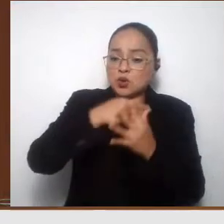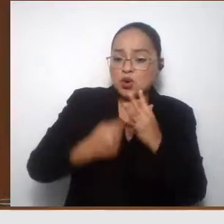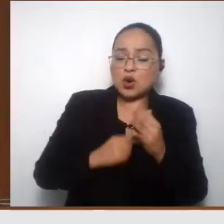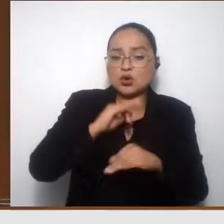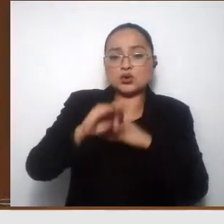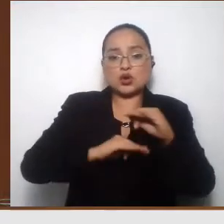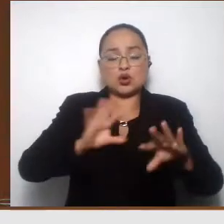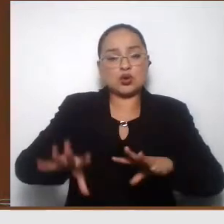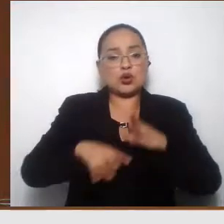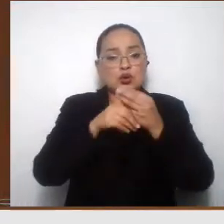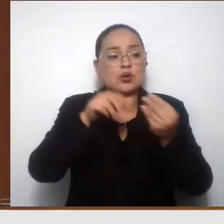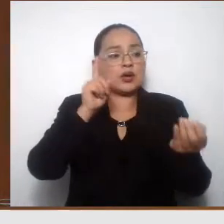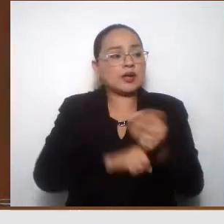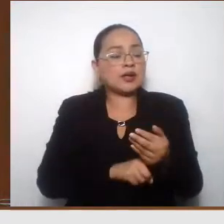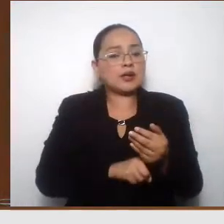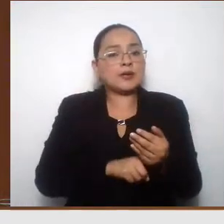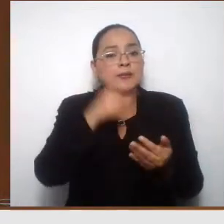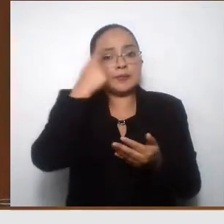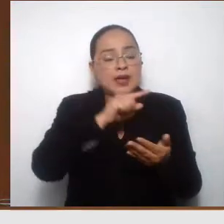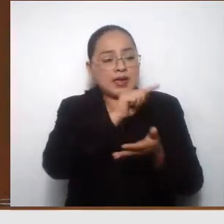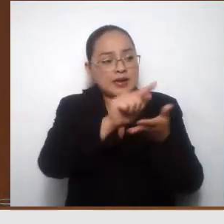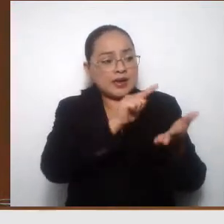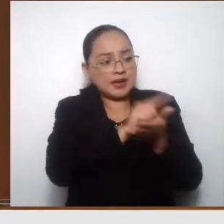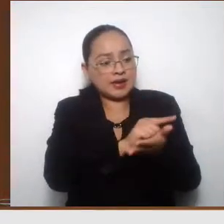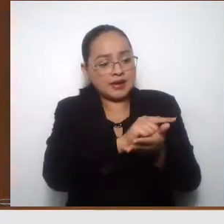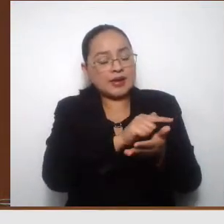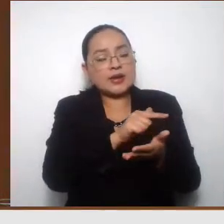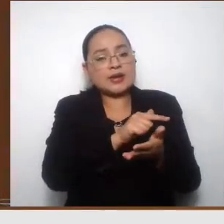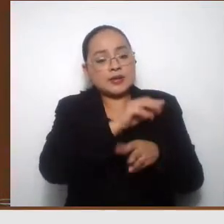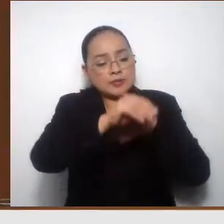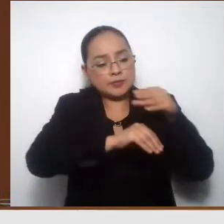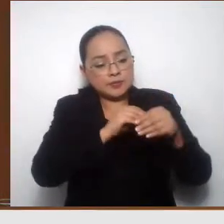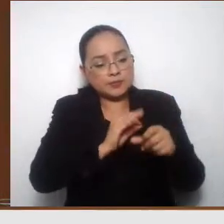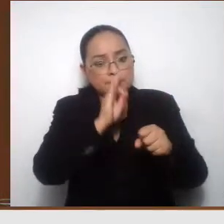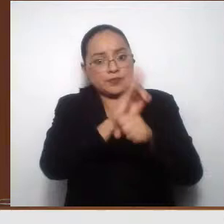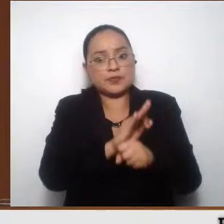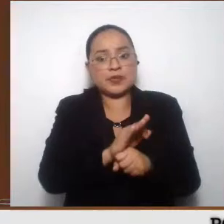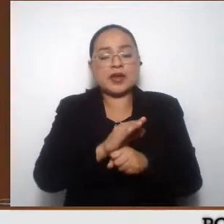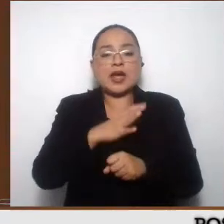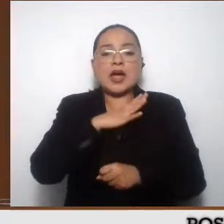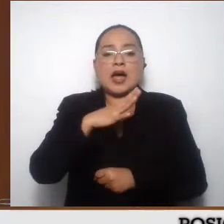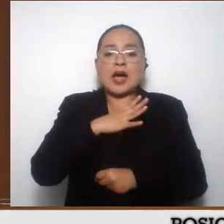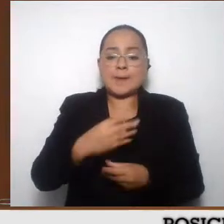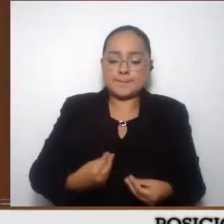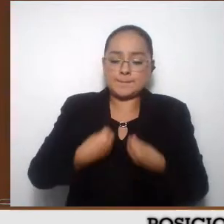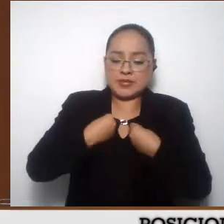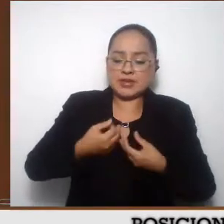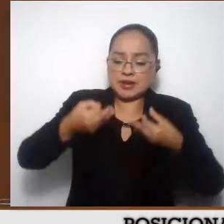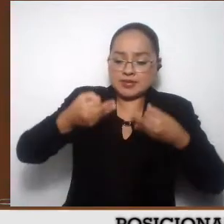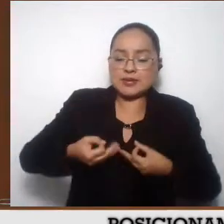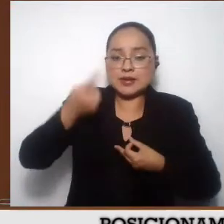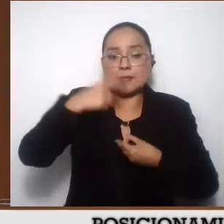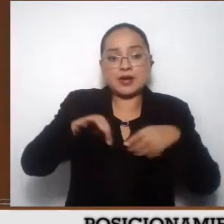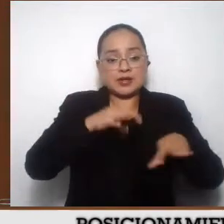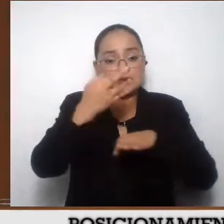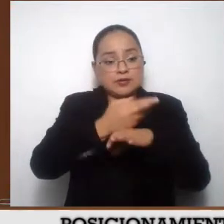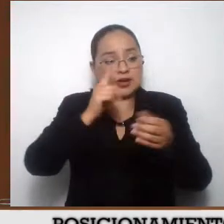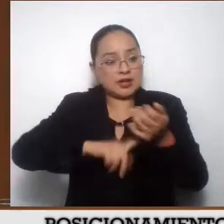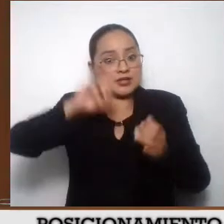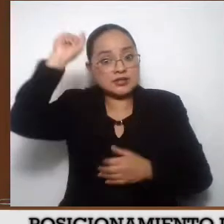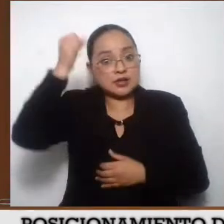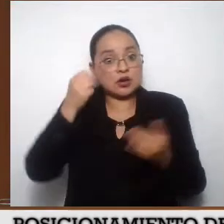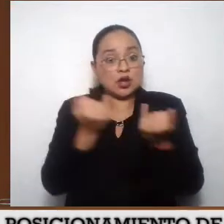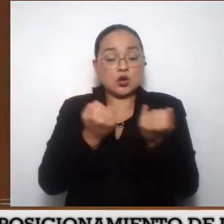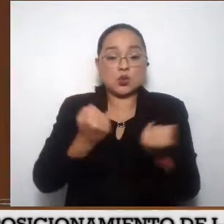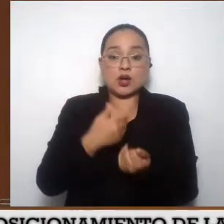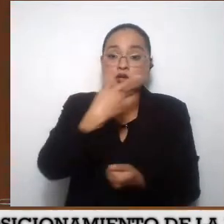a favor de ellas y de ellos, en la búsqueda de una vida digna para la clase trabajadora sinaloense y sus familias. En